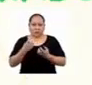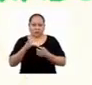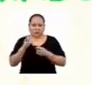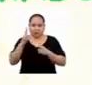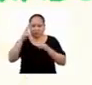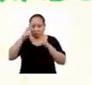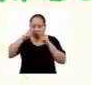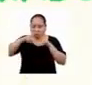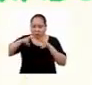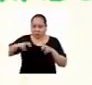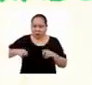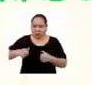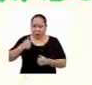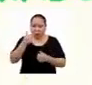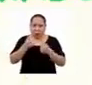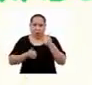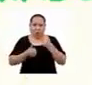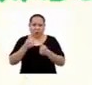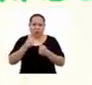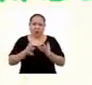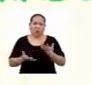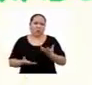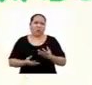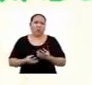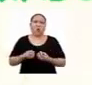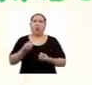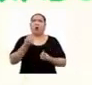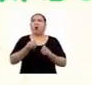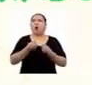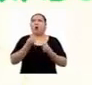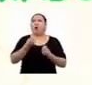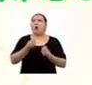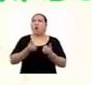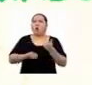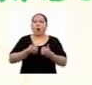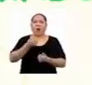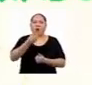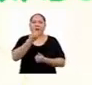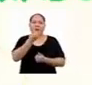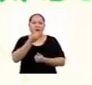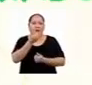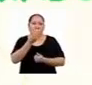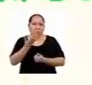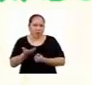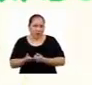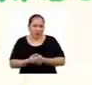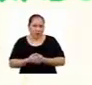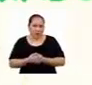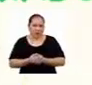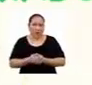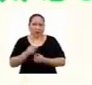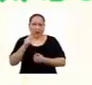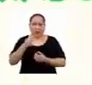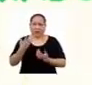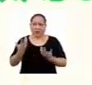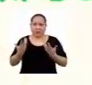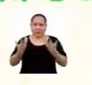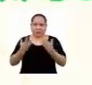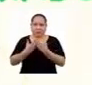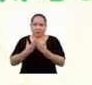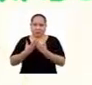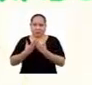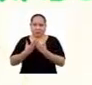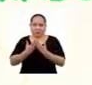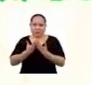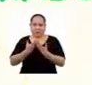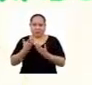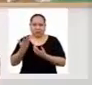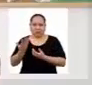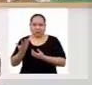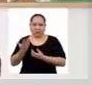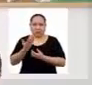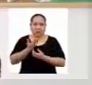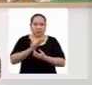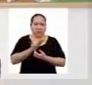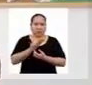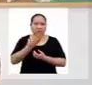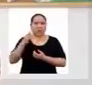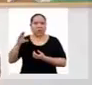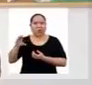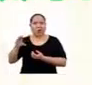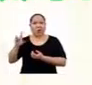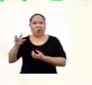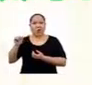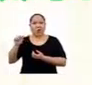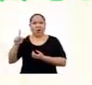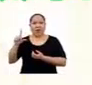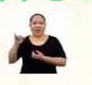físicas realizo en la semana o el tipo de alimentación que tenemos, eso está relacionado a una variable cualitativa, ¿verdad? Muy